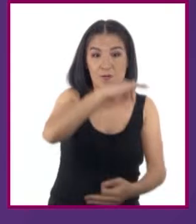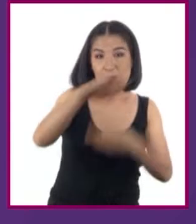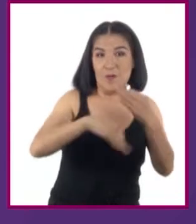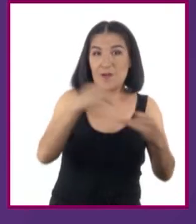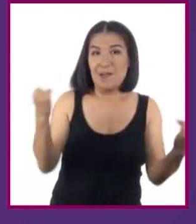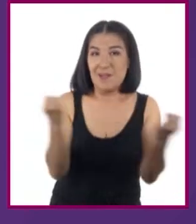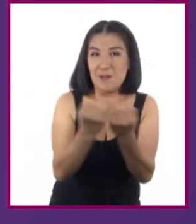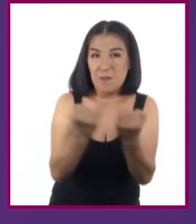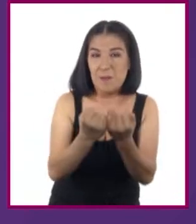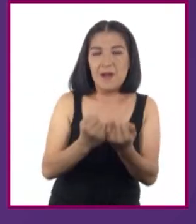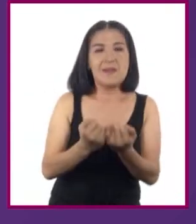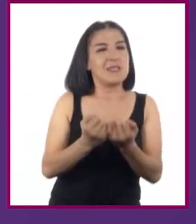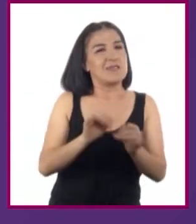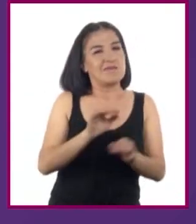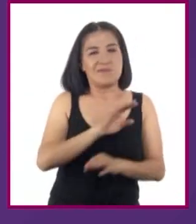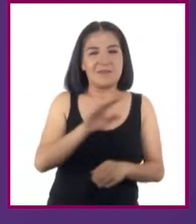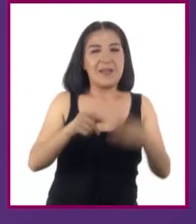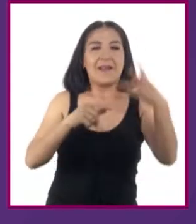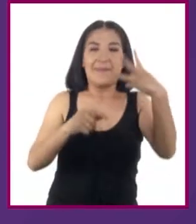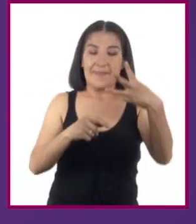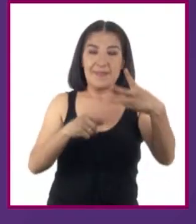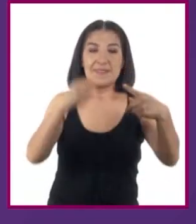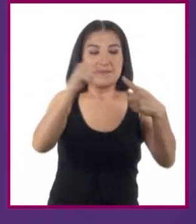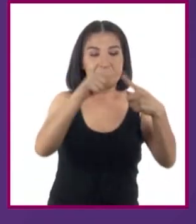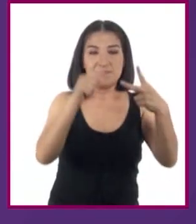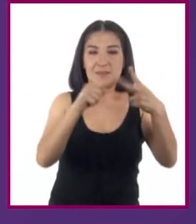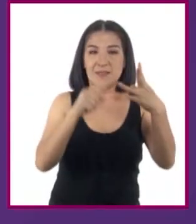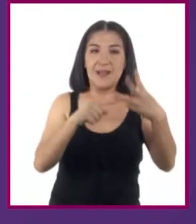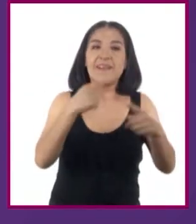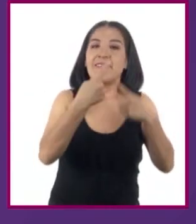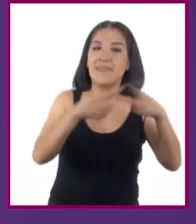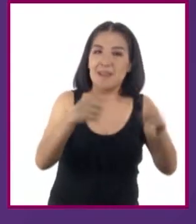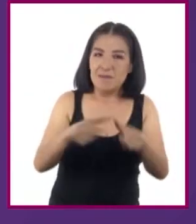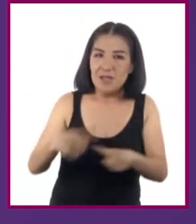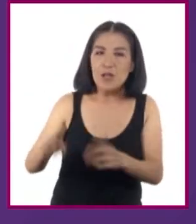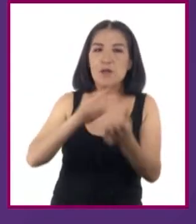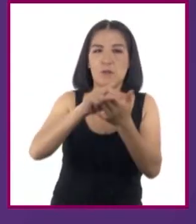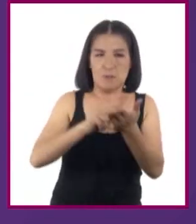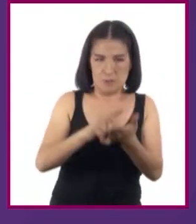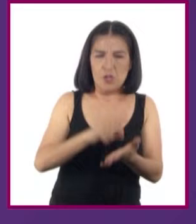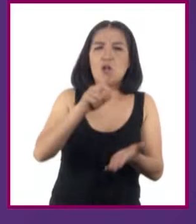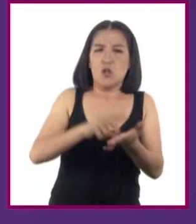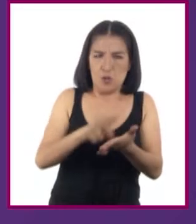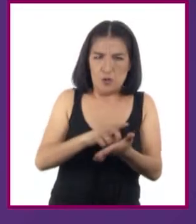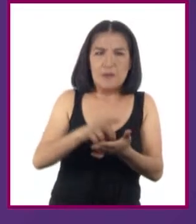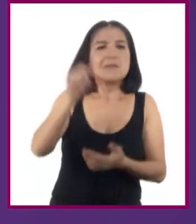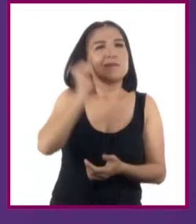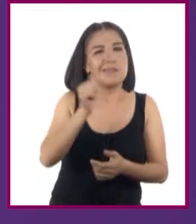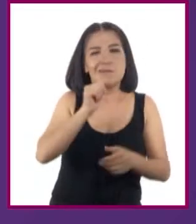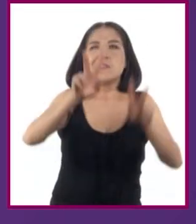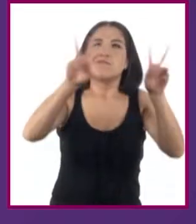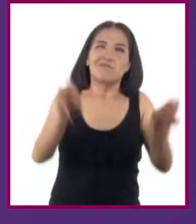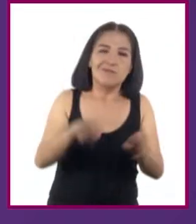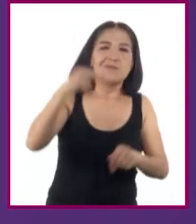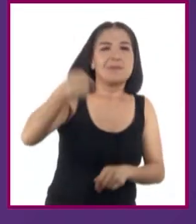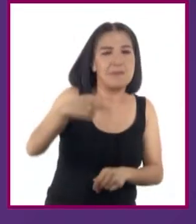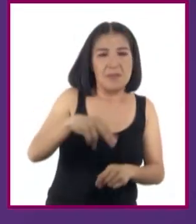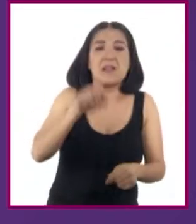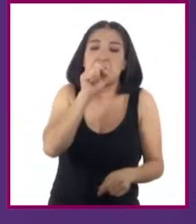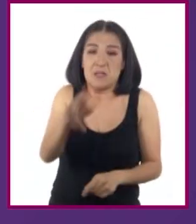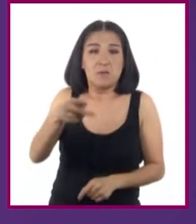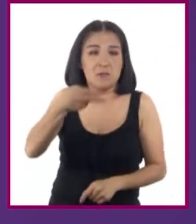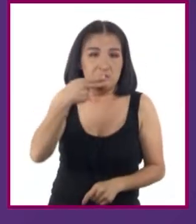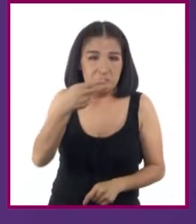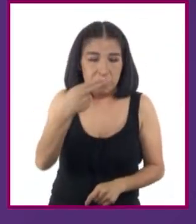iguales. Tenemos 3 tipos de drogas y hablamos de drogas siempre. Es decir, el tabaco es